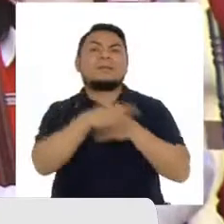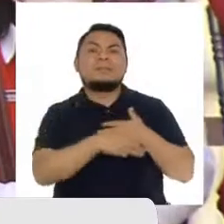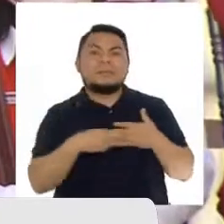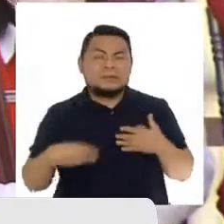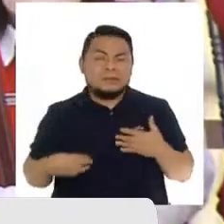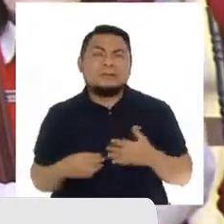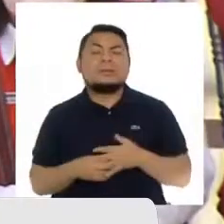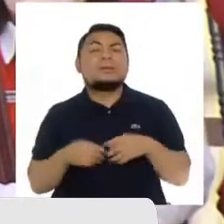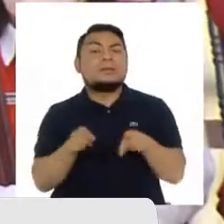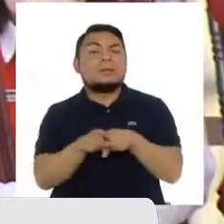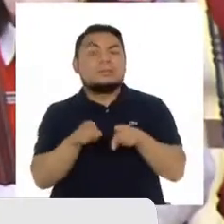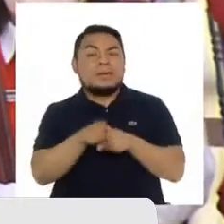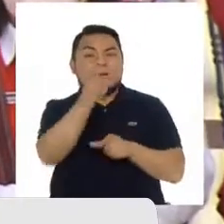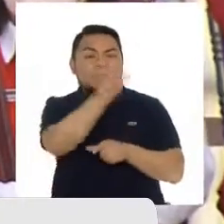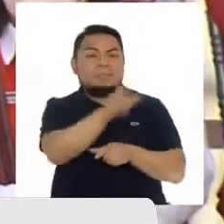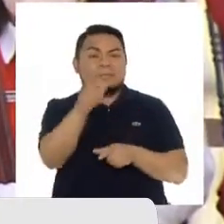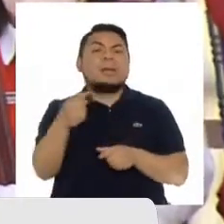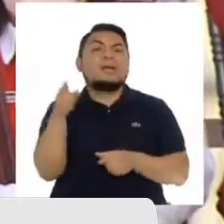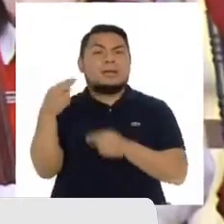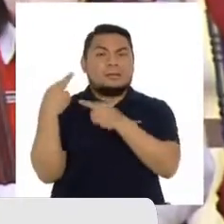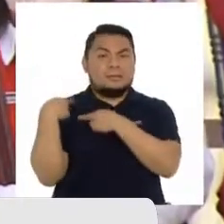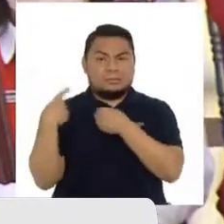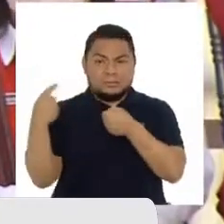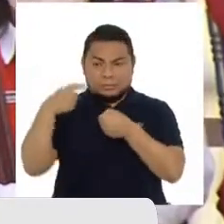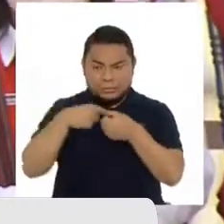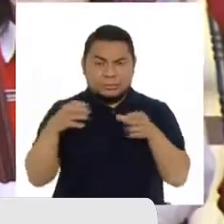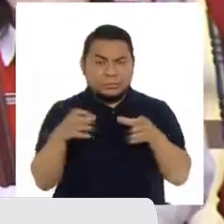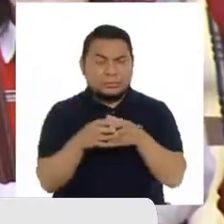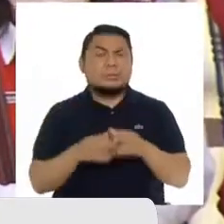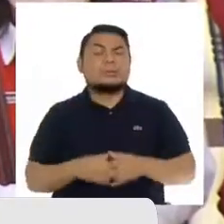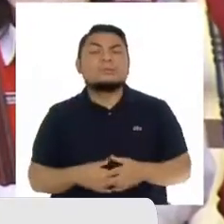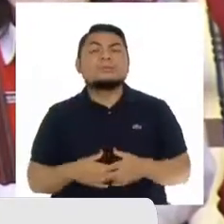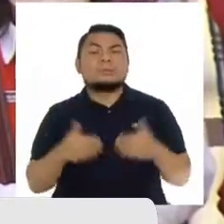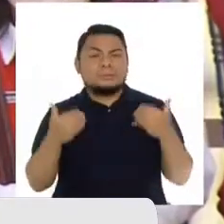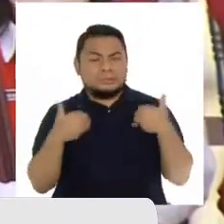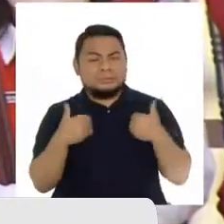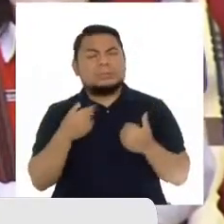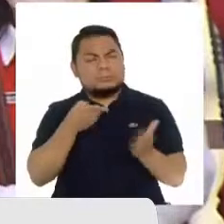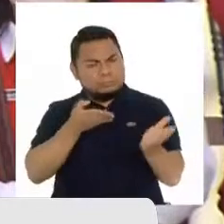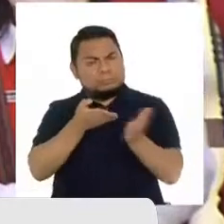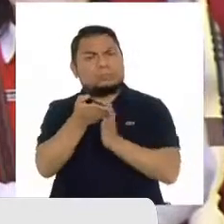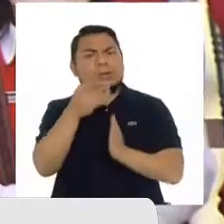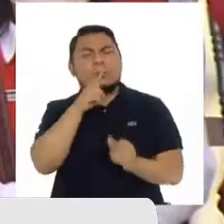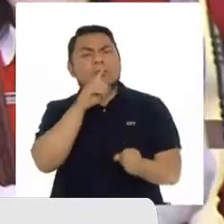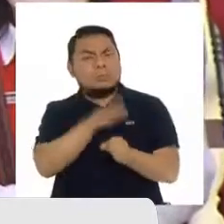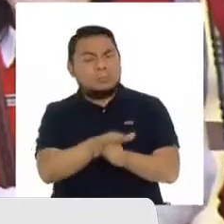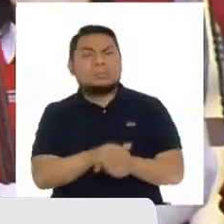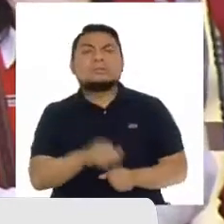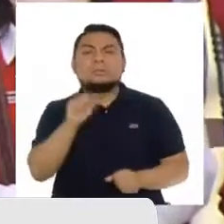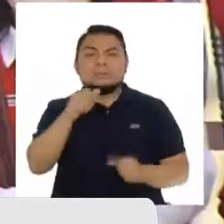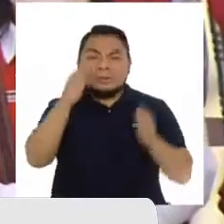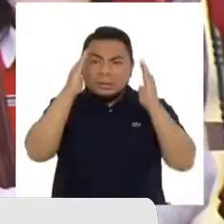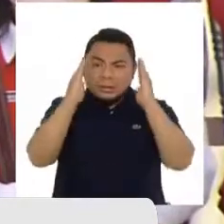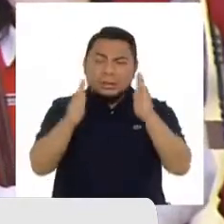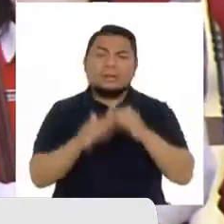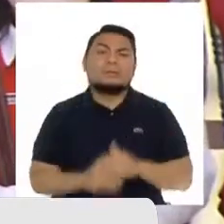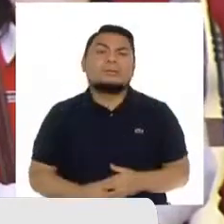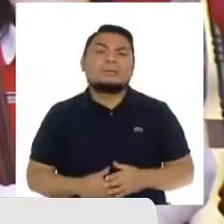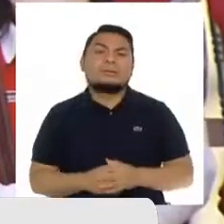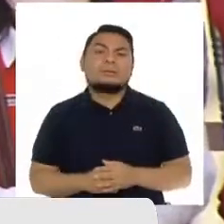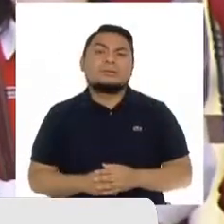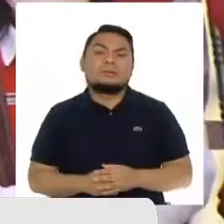y actores involucrados tenemos el firme compromiso de atender